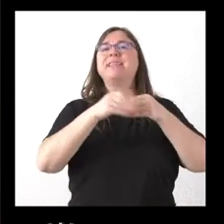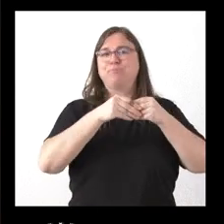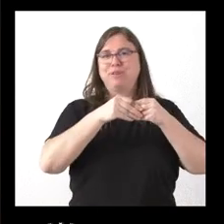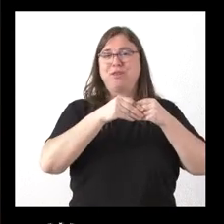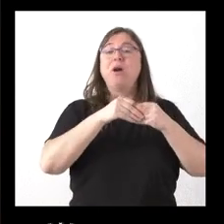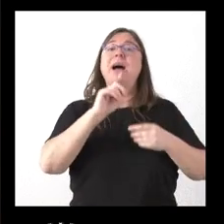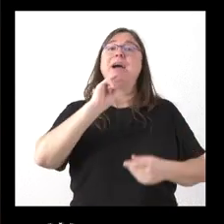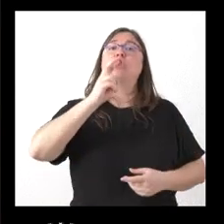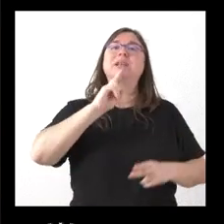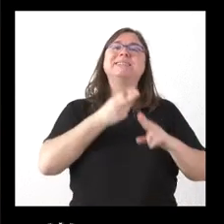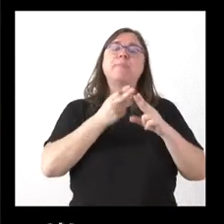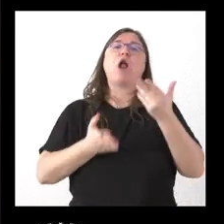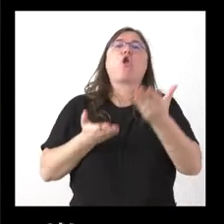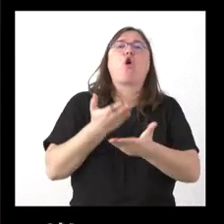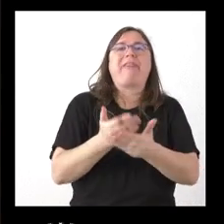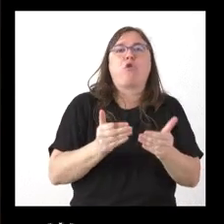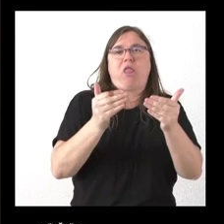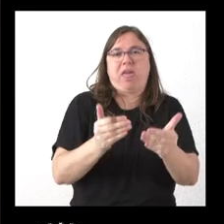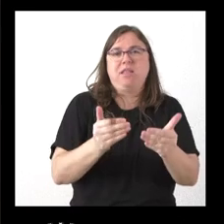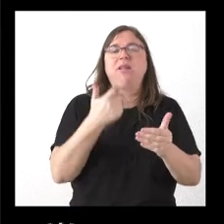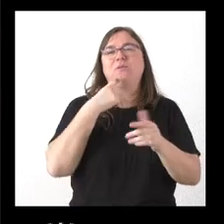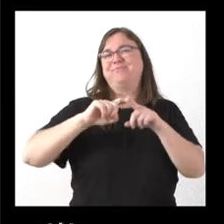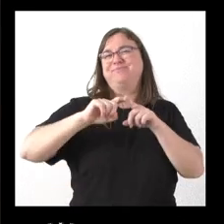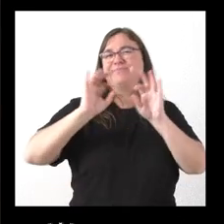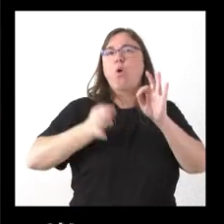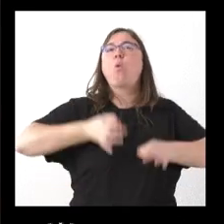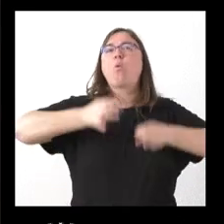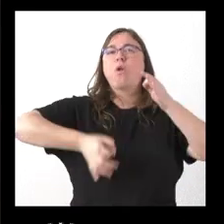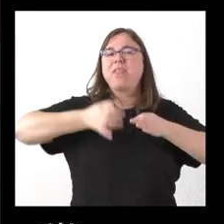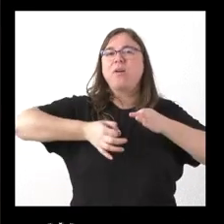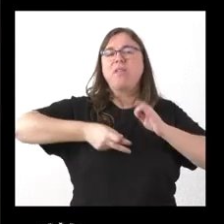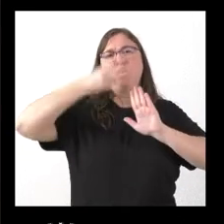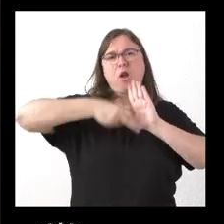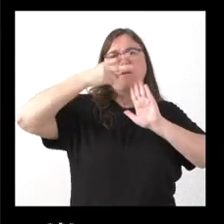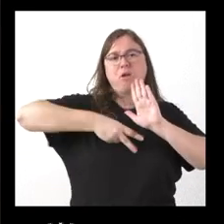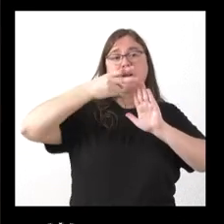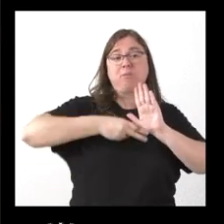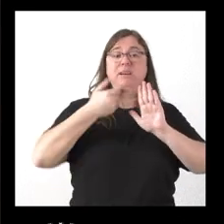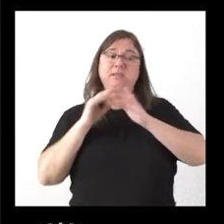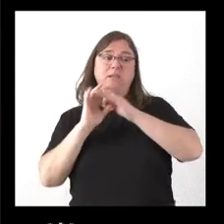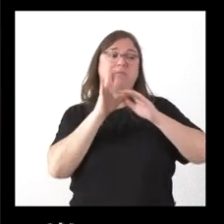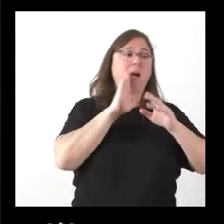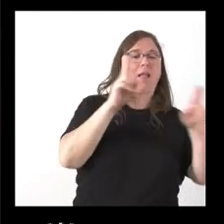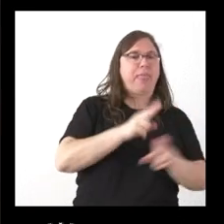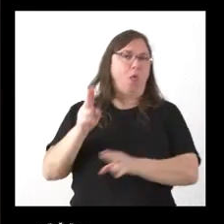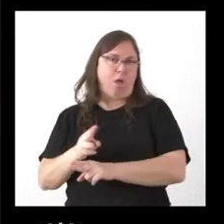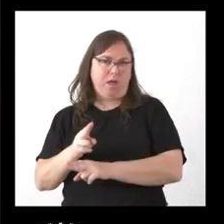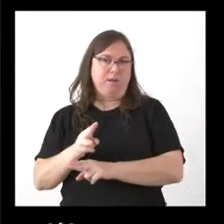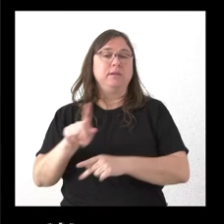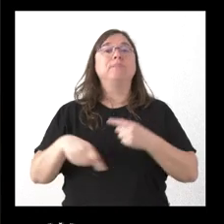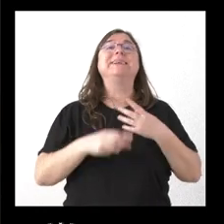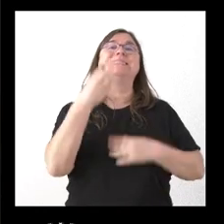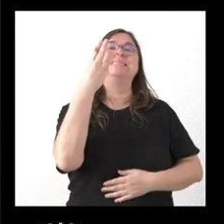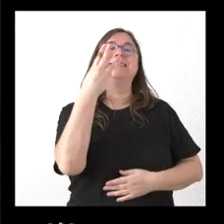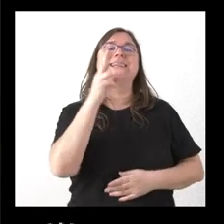hay una disposición derogatoria que es de estilo jurídico donde se derogan todas aquellas normas que se opongan a lo previsto en el decreto ley y luego hay tres